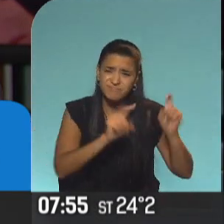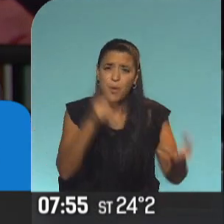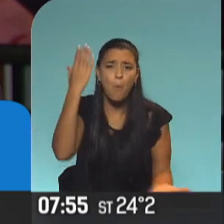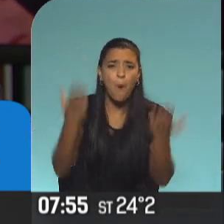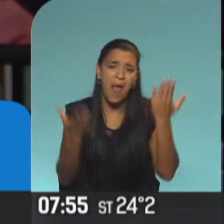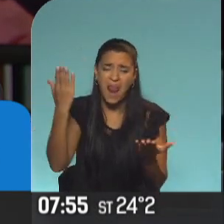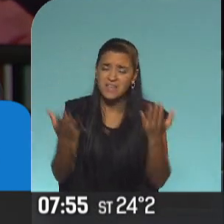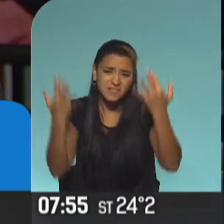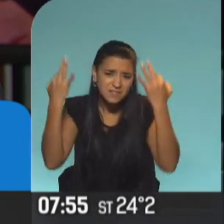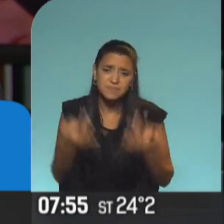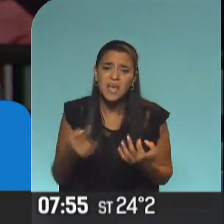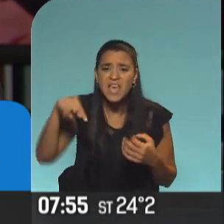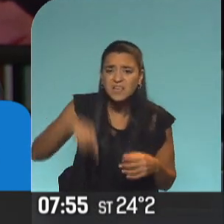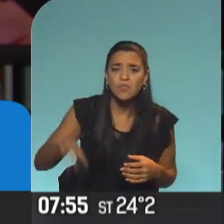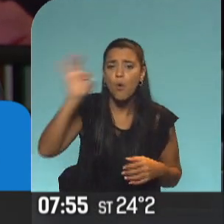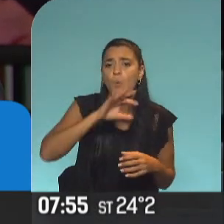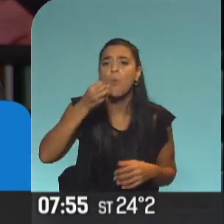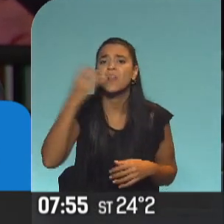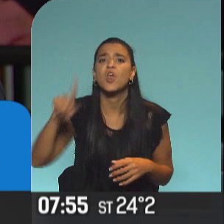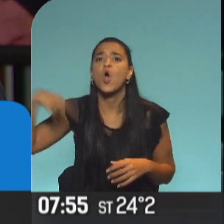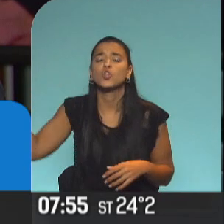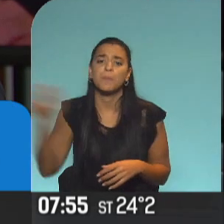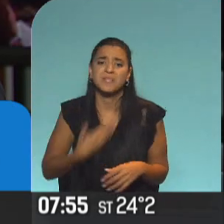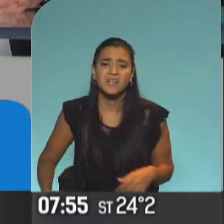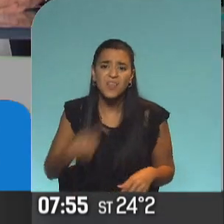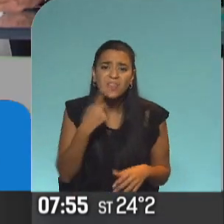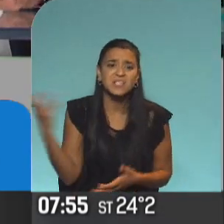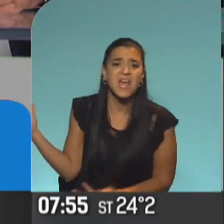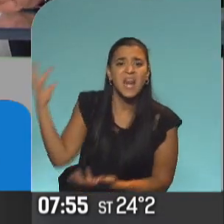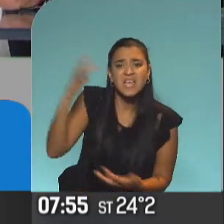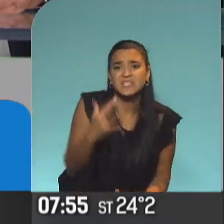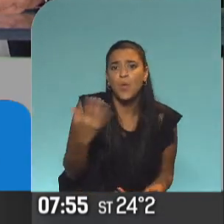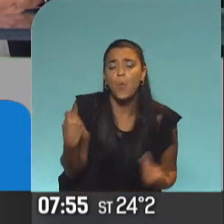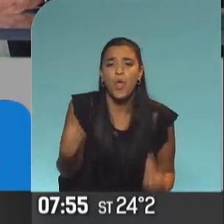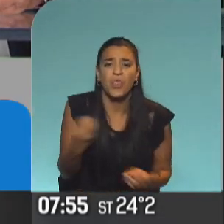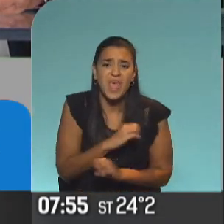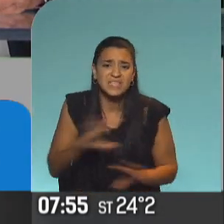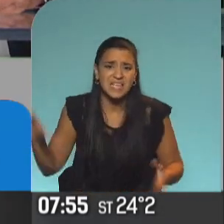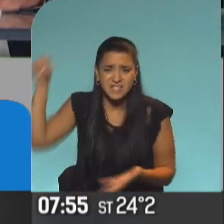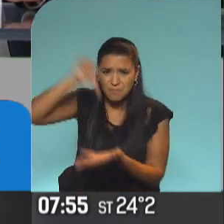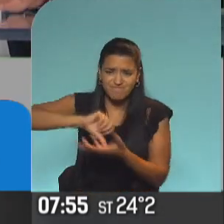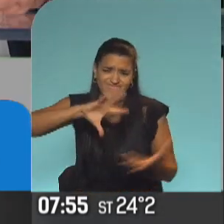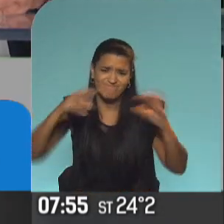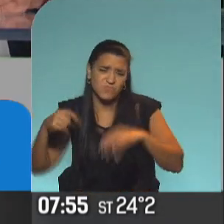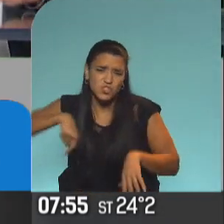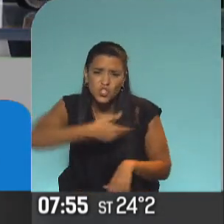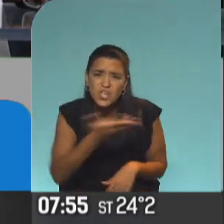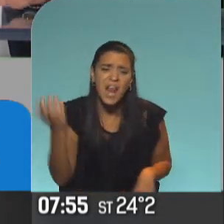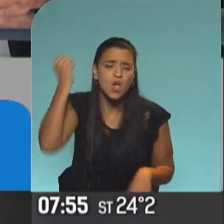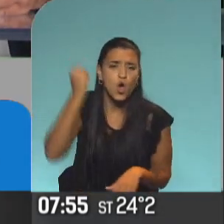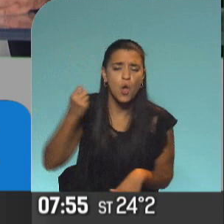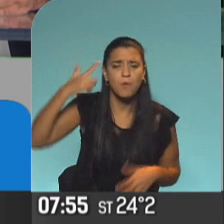balance de apertura de gestión. Este o cualquier otro presidente hubiera dicho que efectivamente recibió un desastre en términos socioeconómicos,